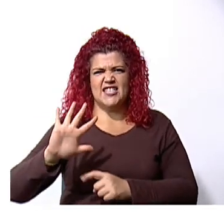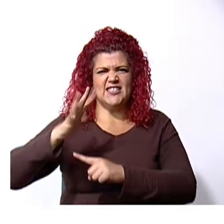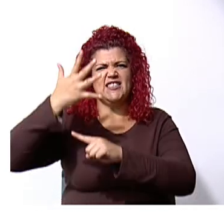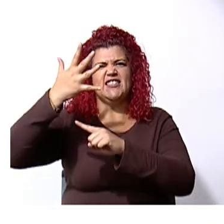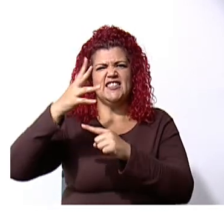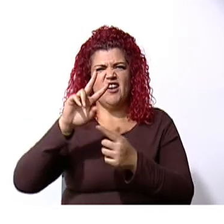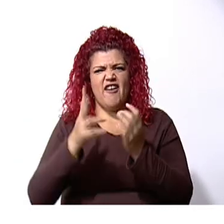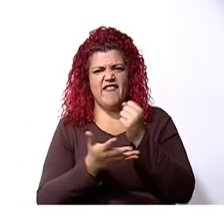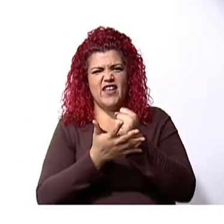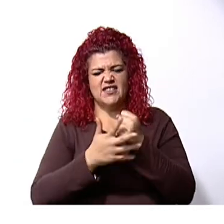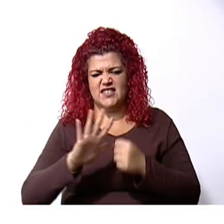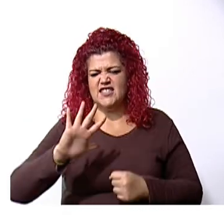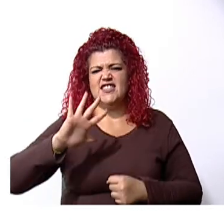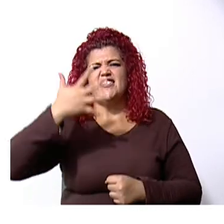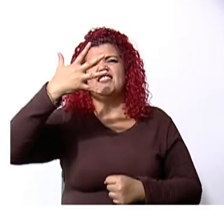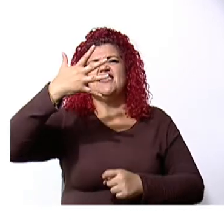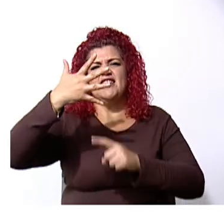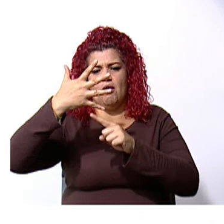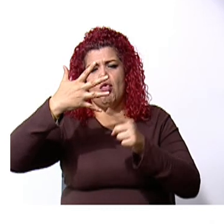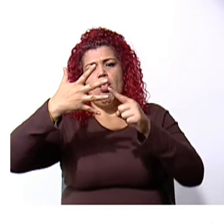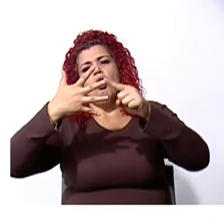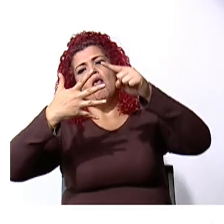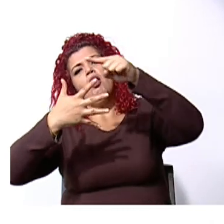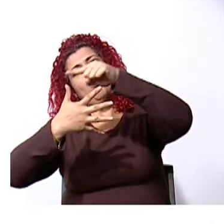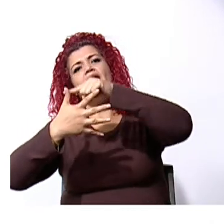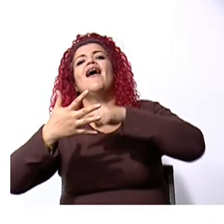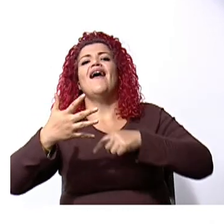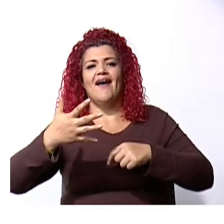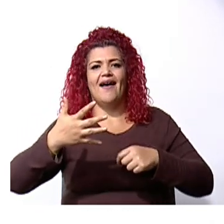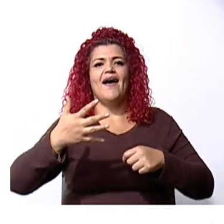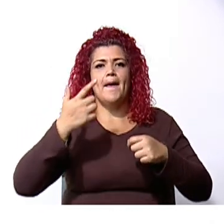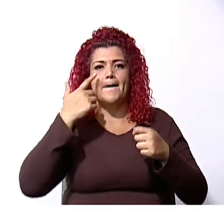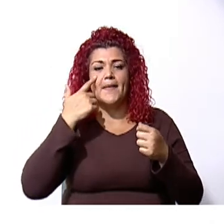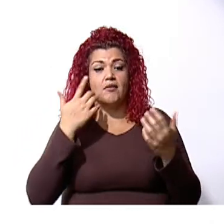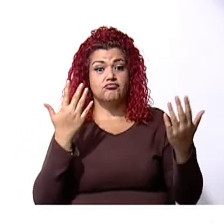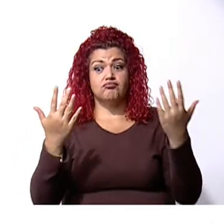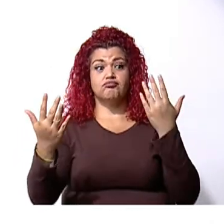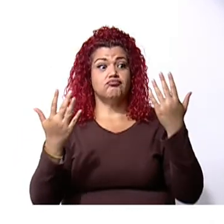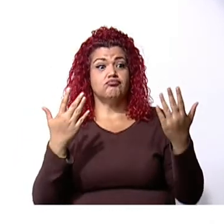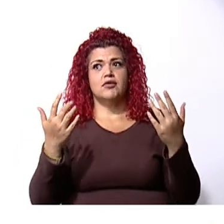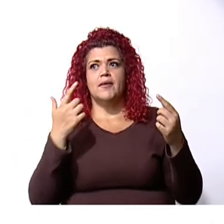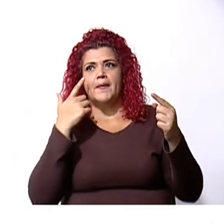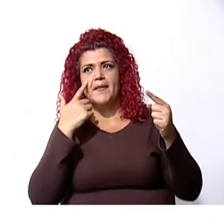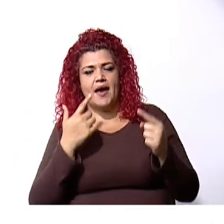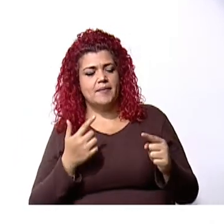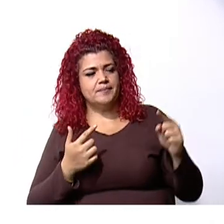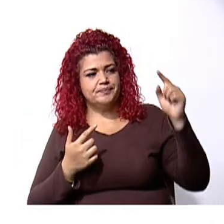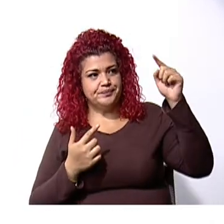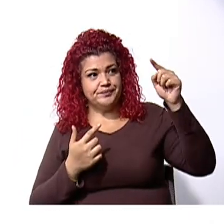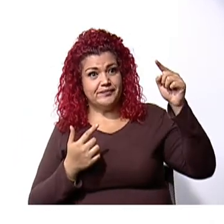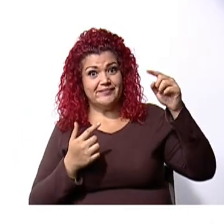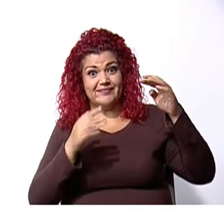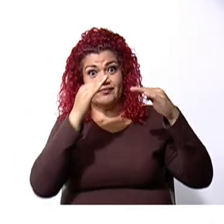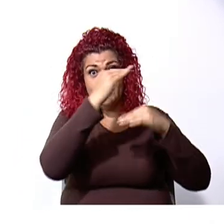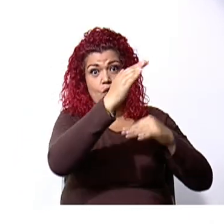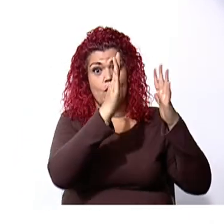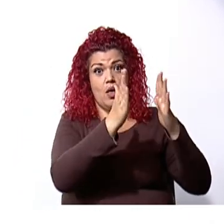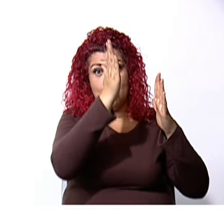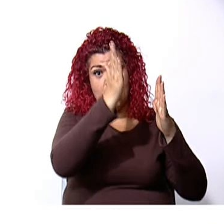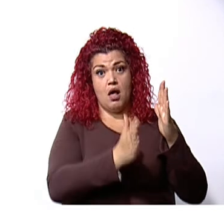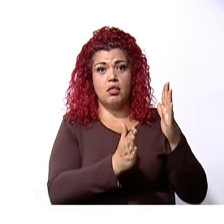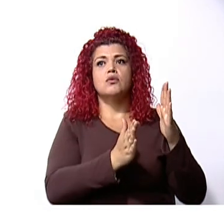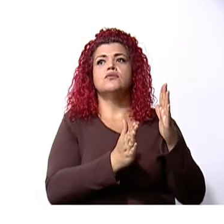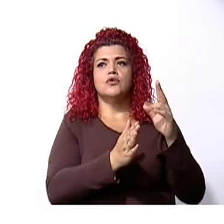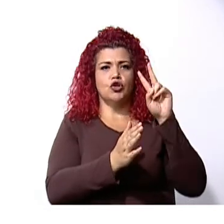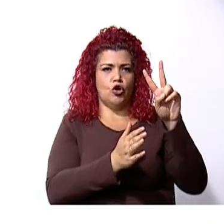quíntuple del lado del cuadrado 1. Y esa misma relación la observamos en su perímetro. El perímetro del cuadrado